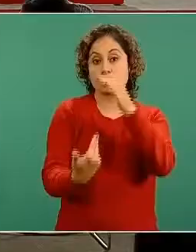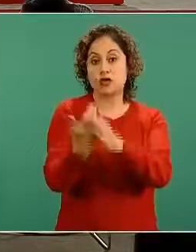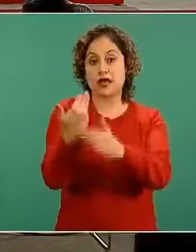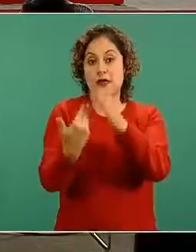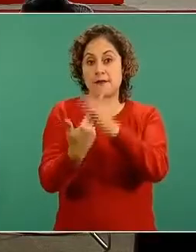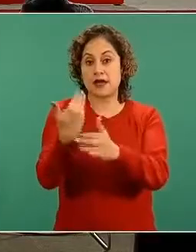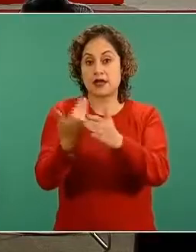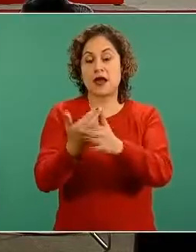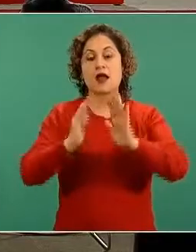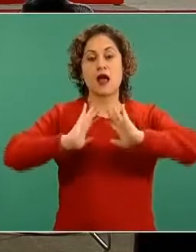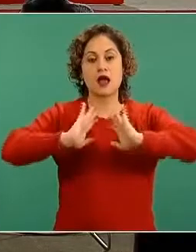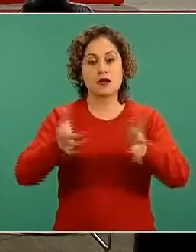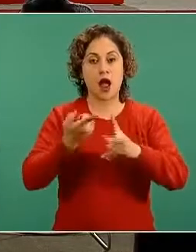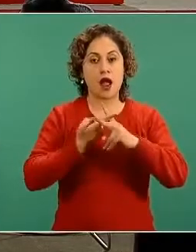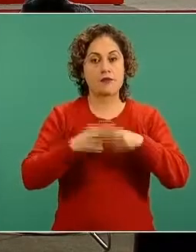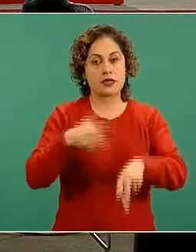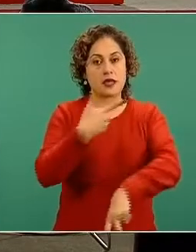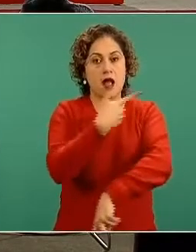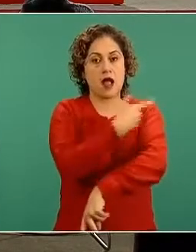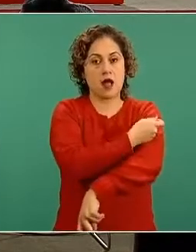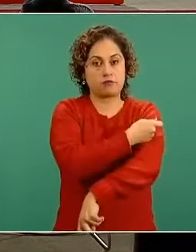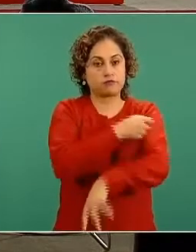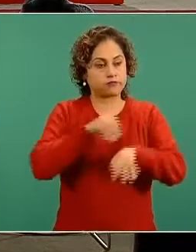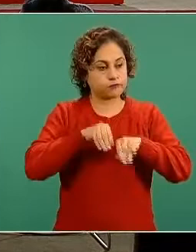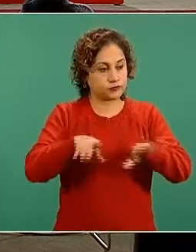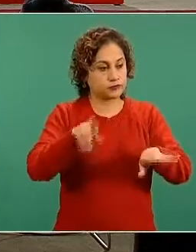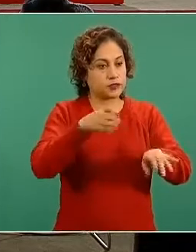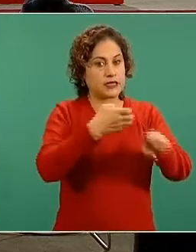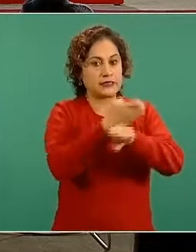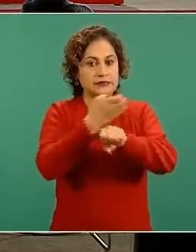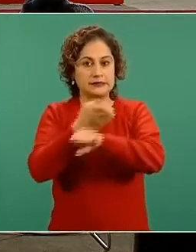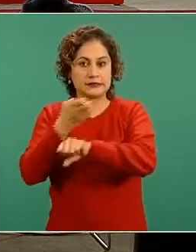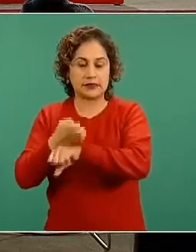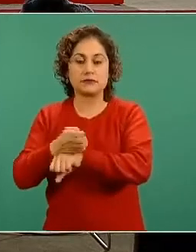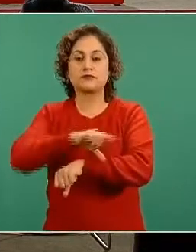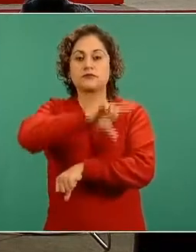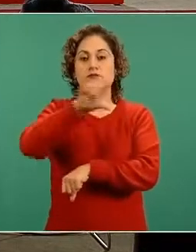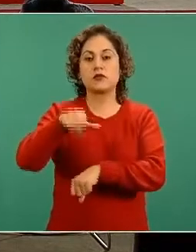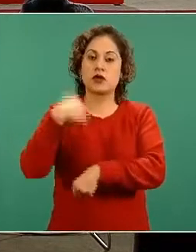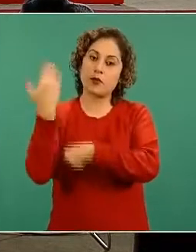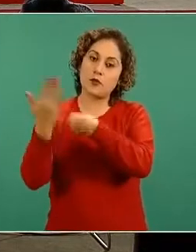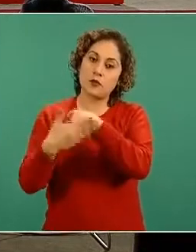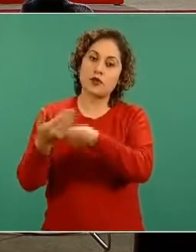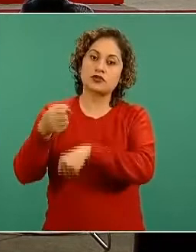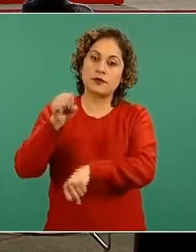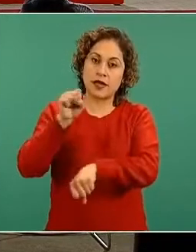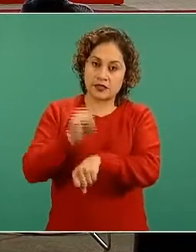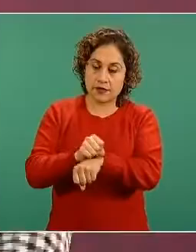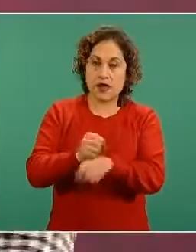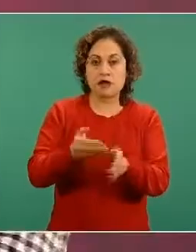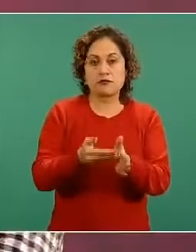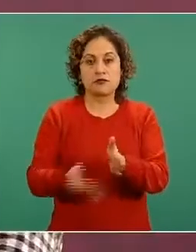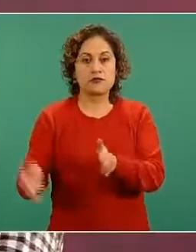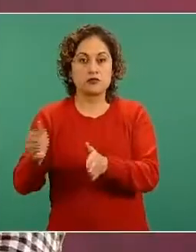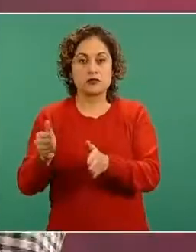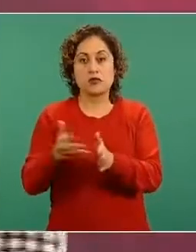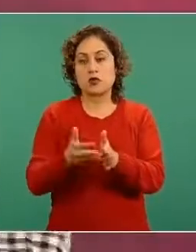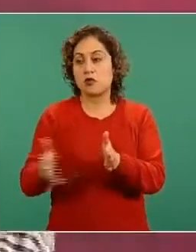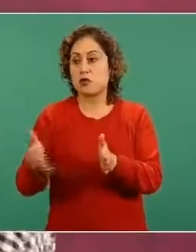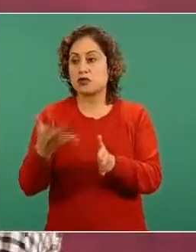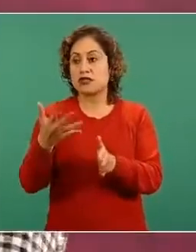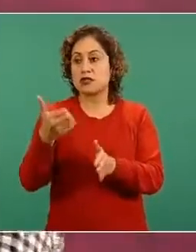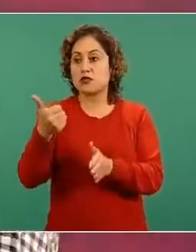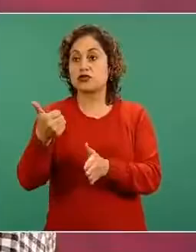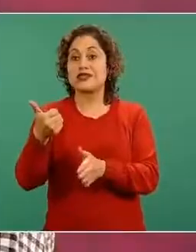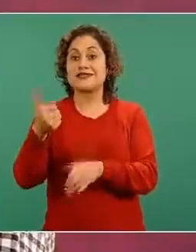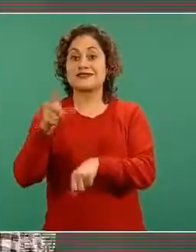paquetes, y el esquema seguirá siendo para la semana siguiente muy parecido a este. En 5 o 6 días se agotará el paquete